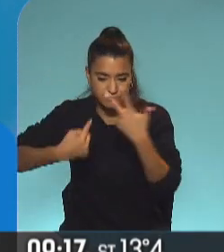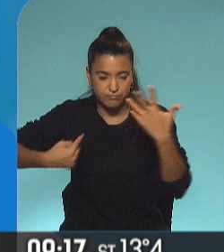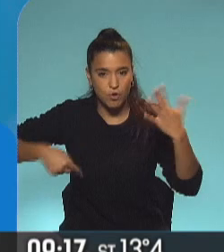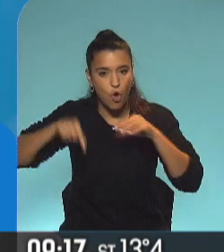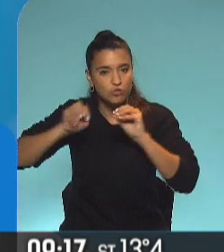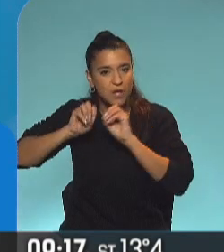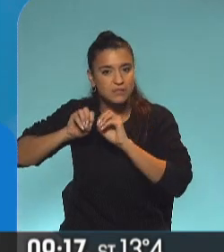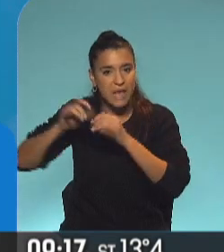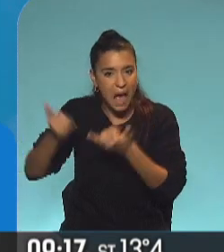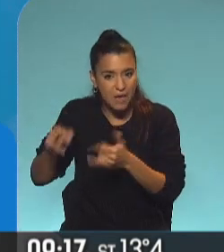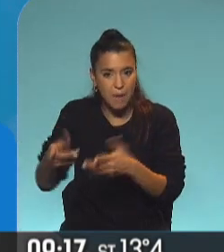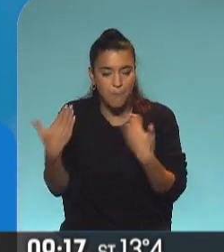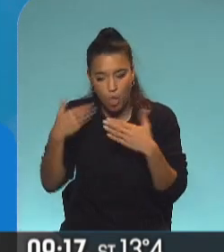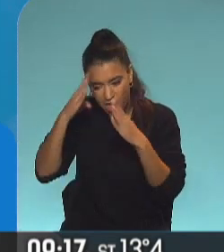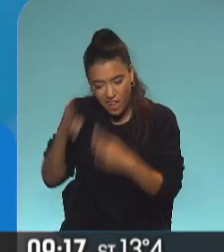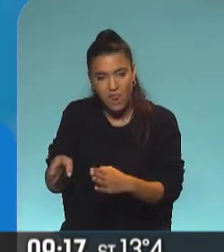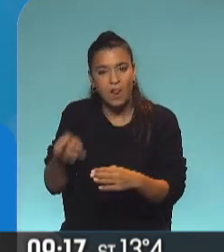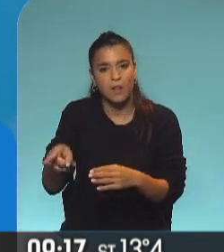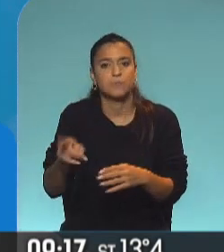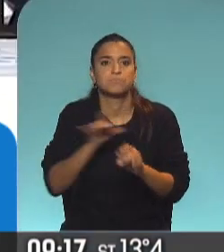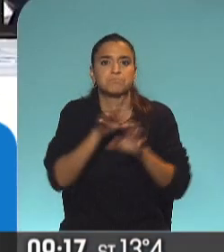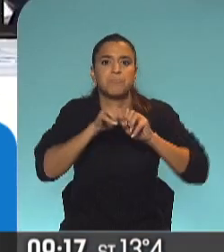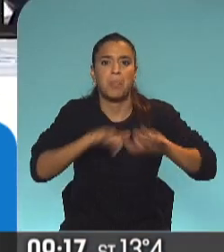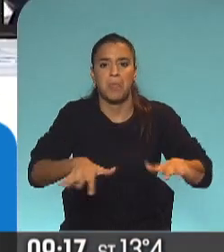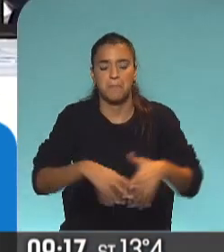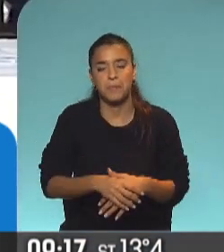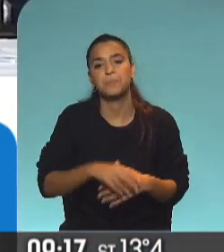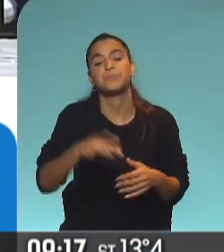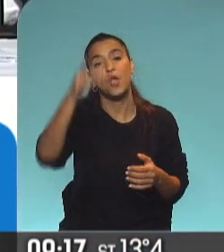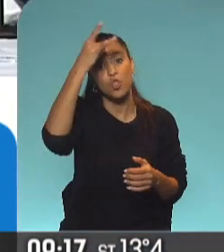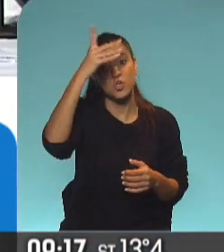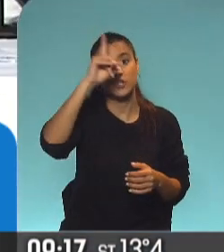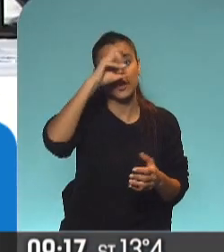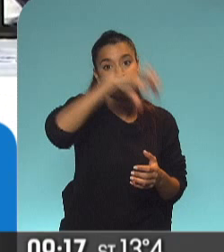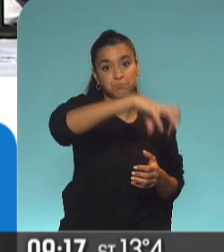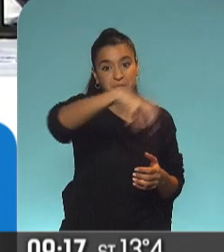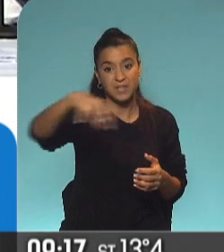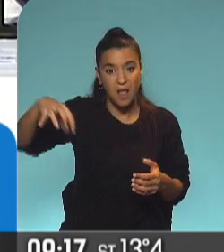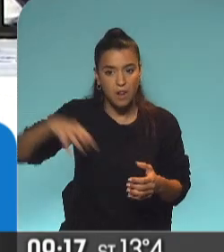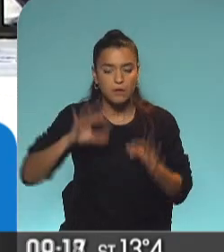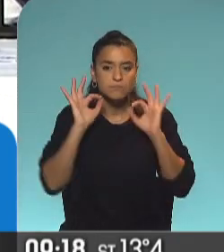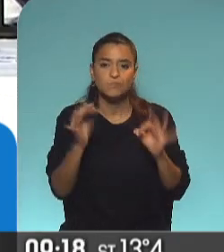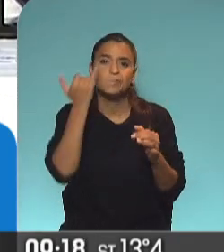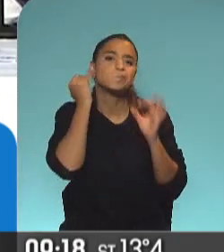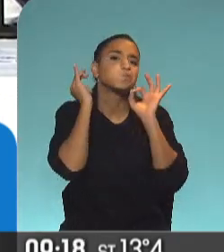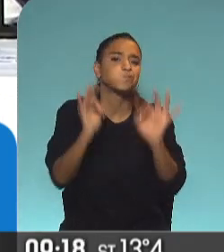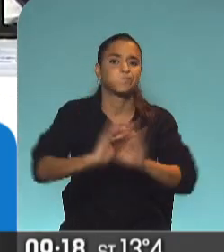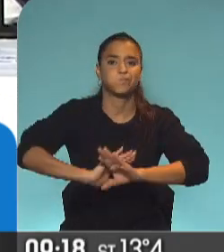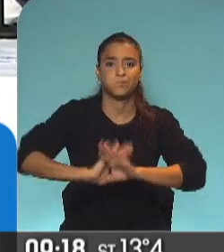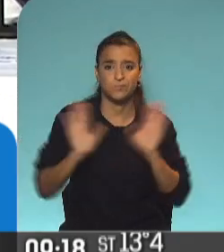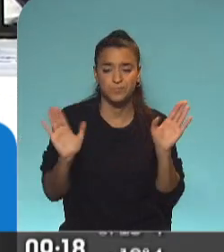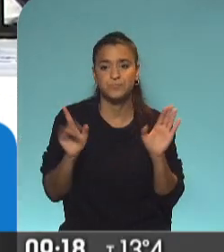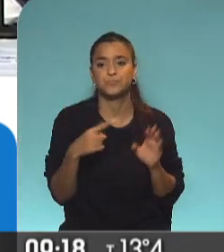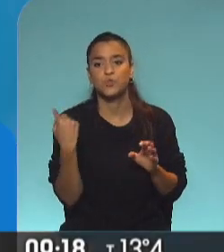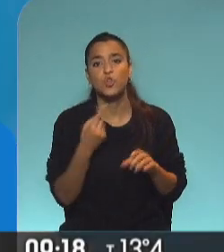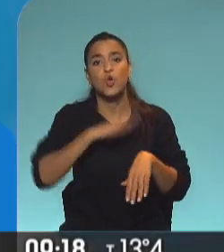poder efectuar el abordaje frente a la pandemia. Estos 12 hospitales se encuentran totalmente culminados. Estamos